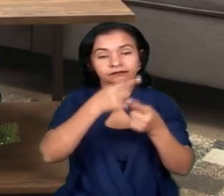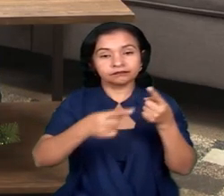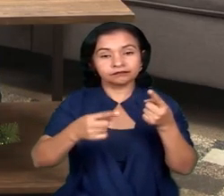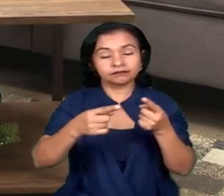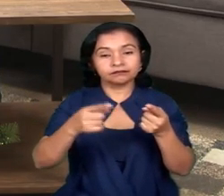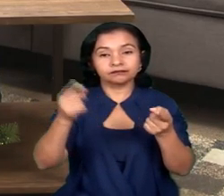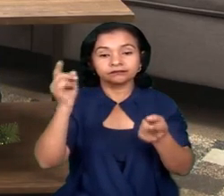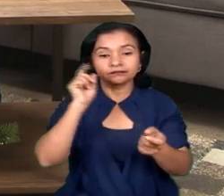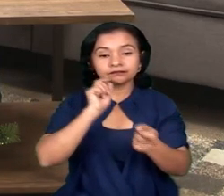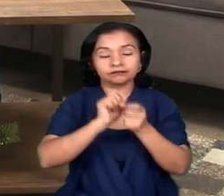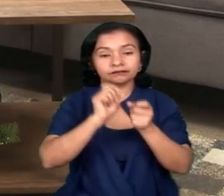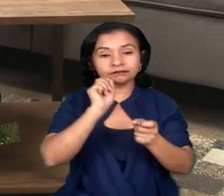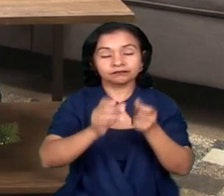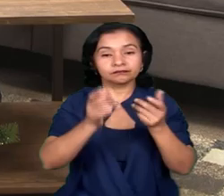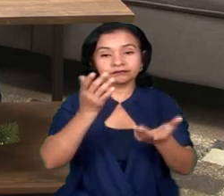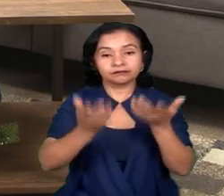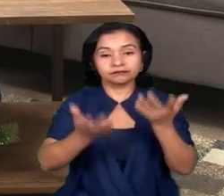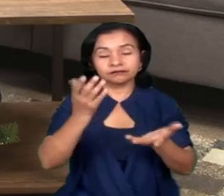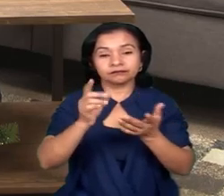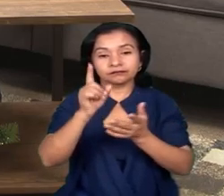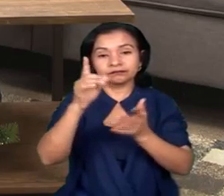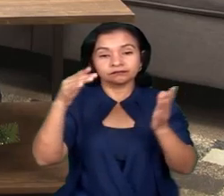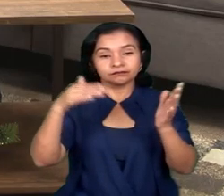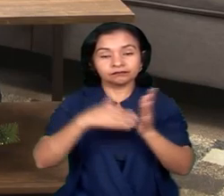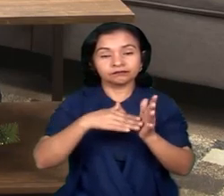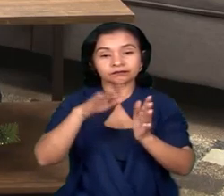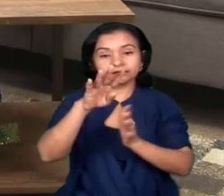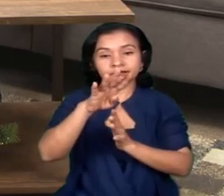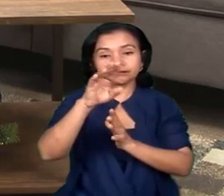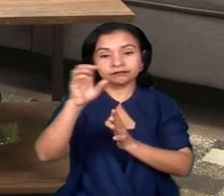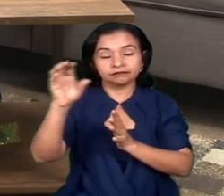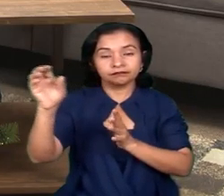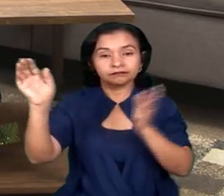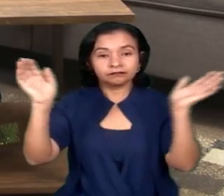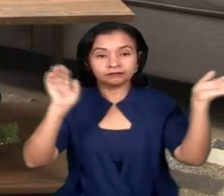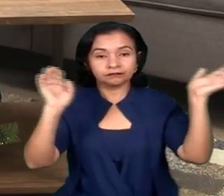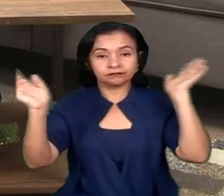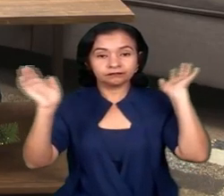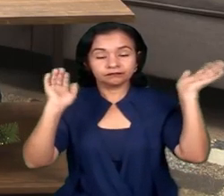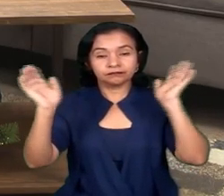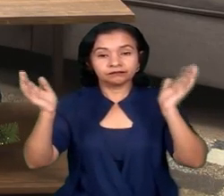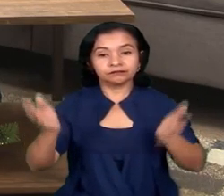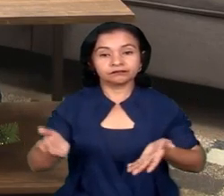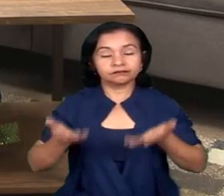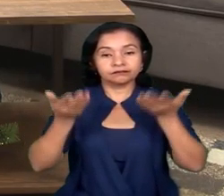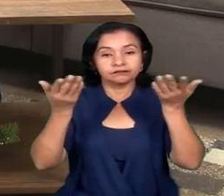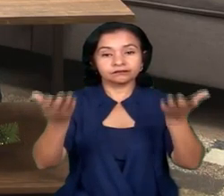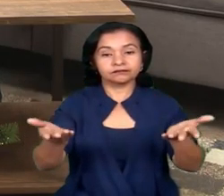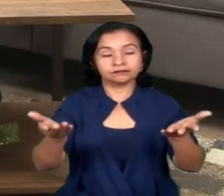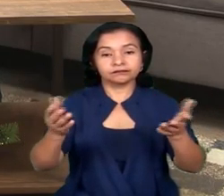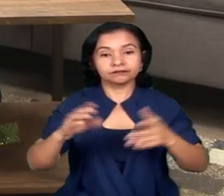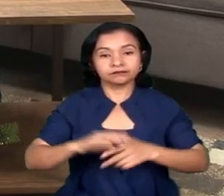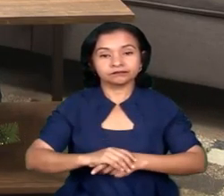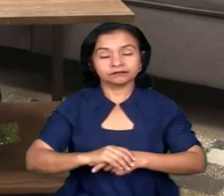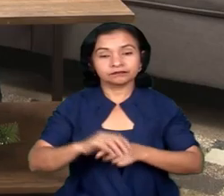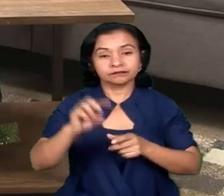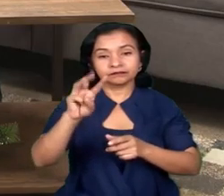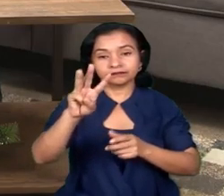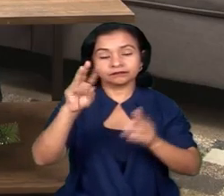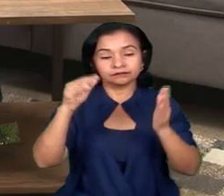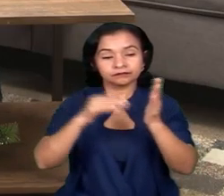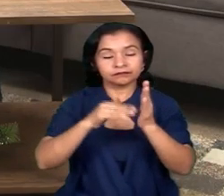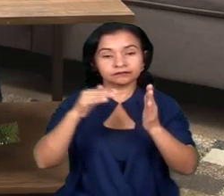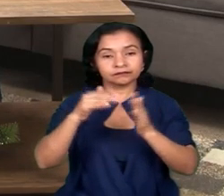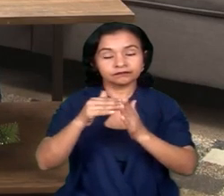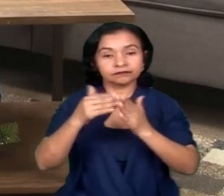manzanas de se quemaron alrededor de 1.400 comerciantes. Él entregó, digamos, entregó 3.5 millones